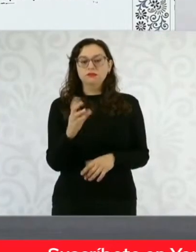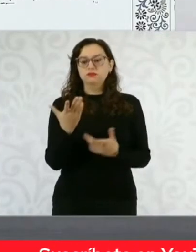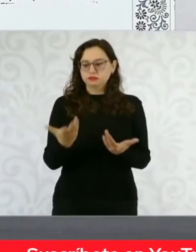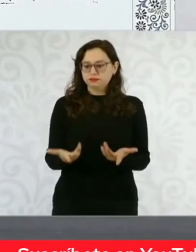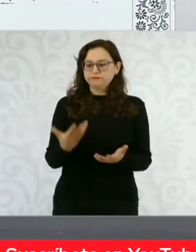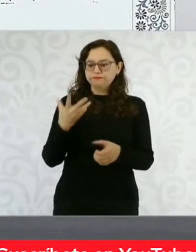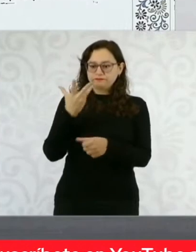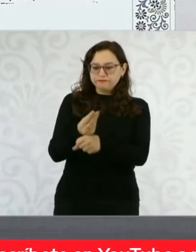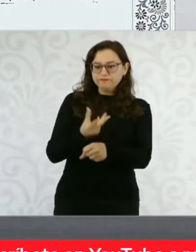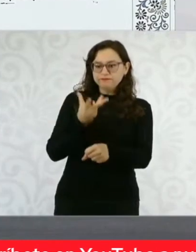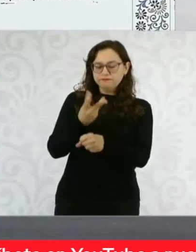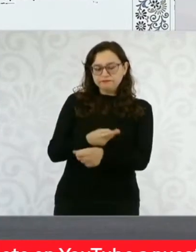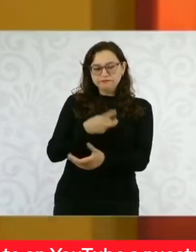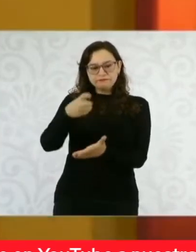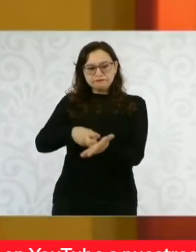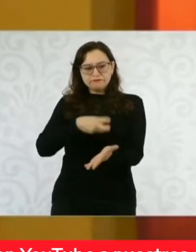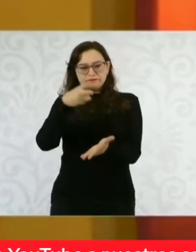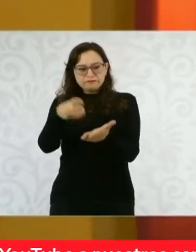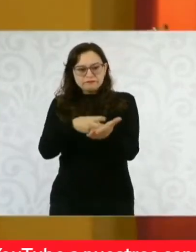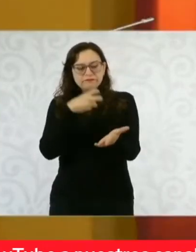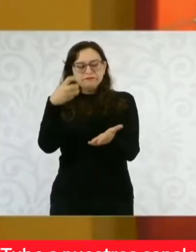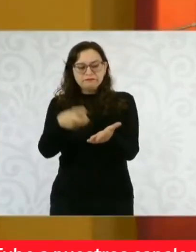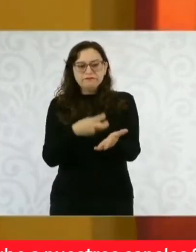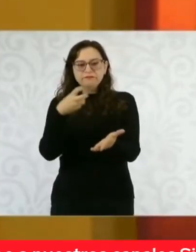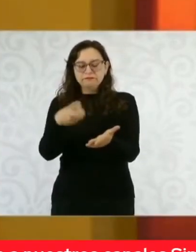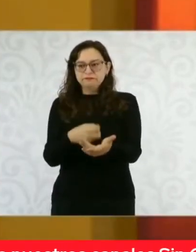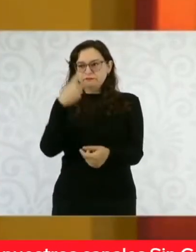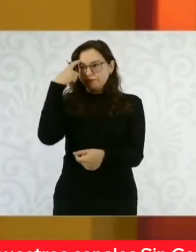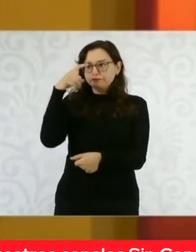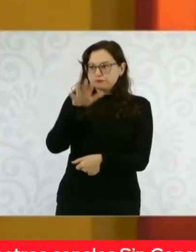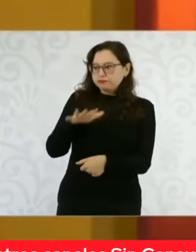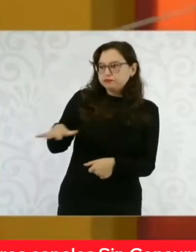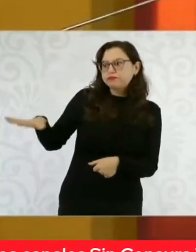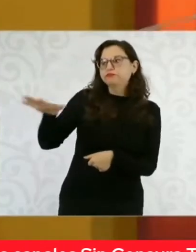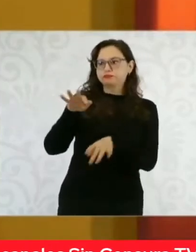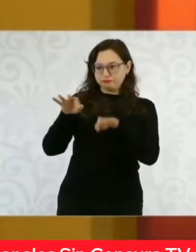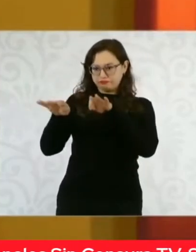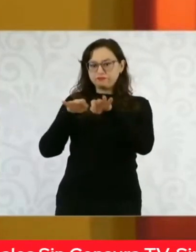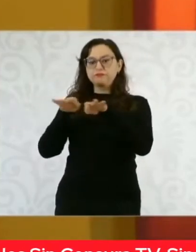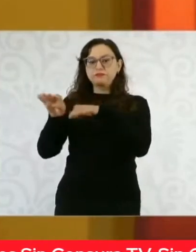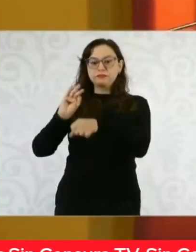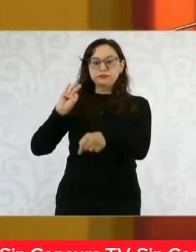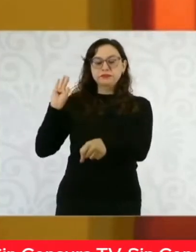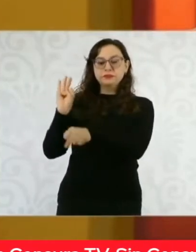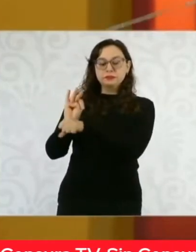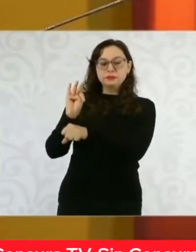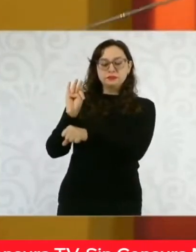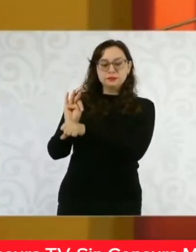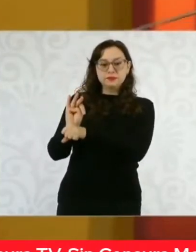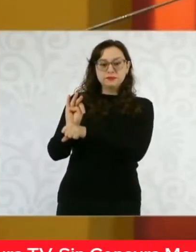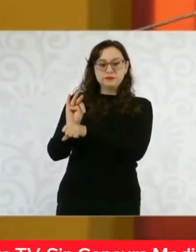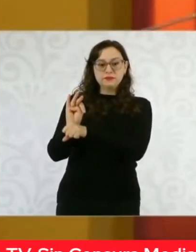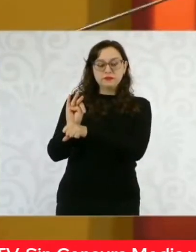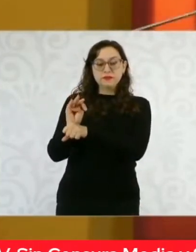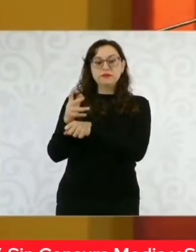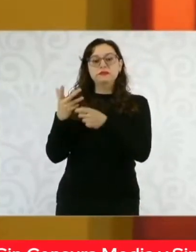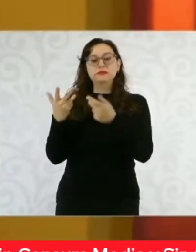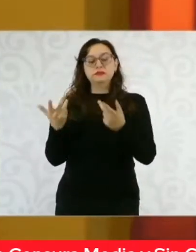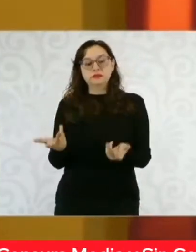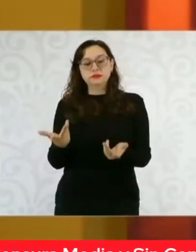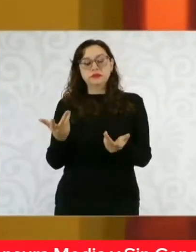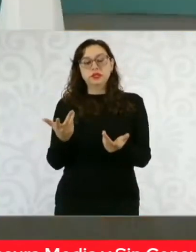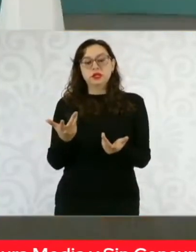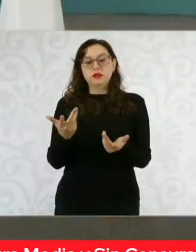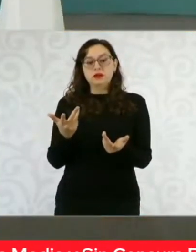en beneficio de la derechohabiencia del Infonavit, sobre todo las que derivaron en el cambio